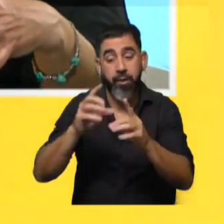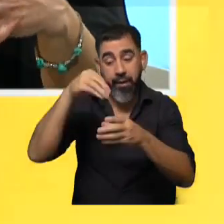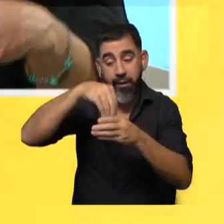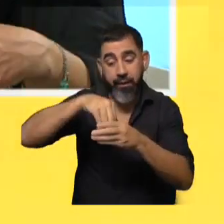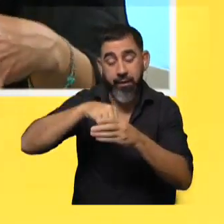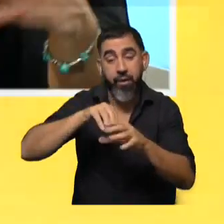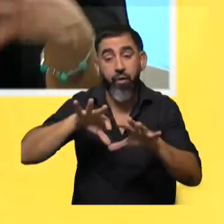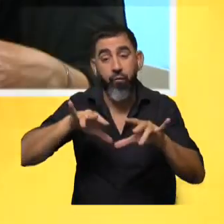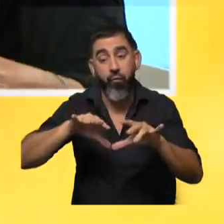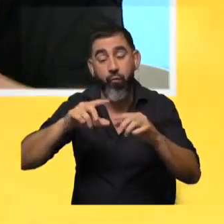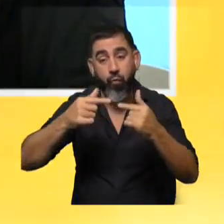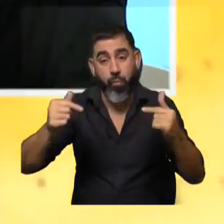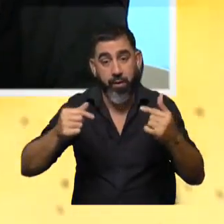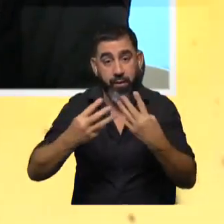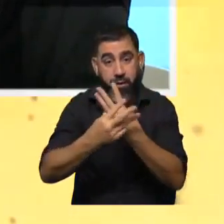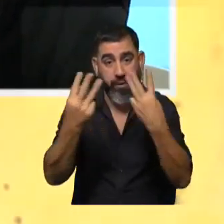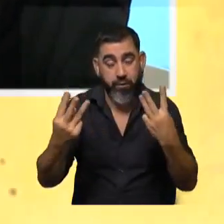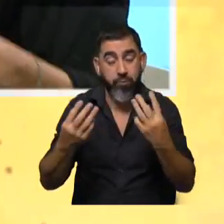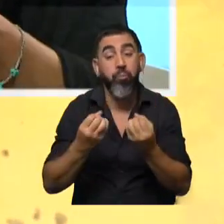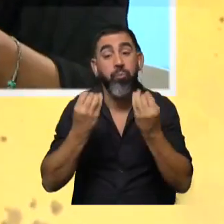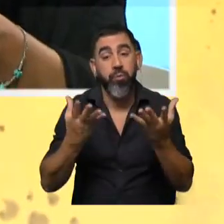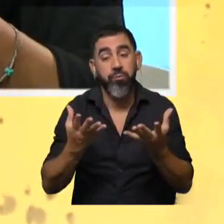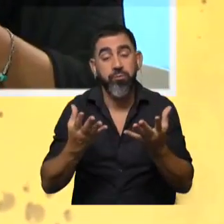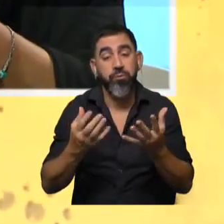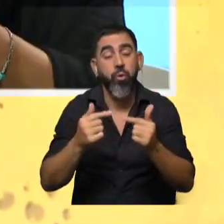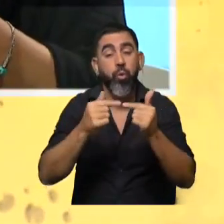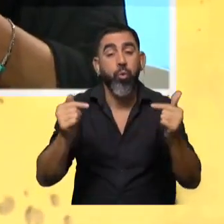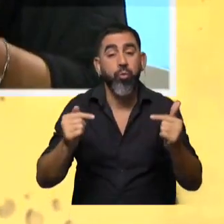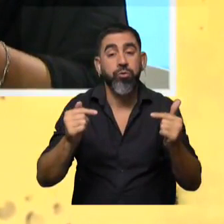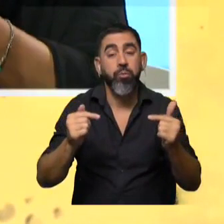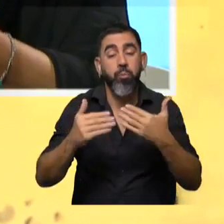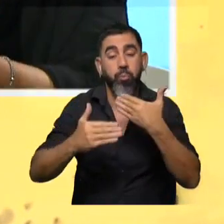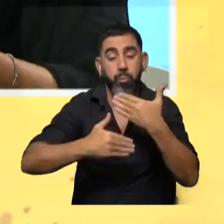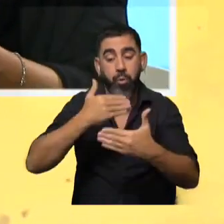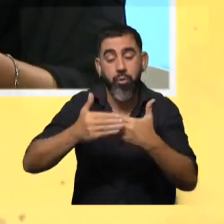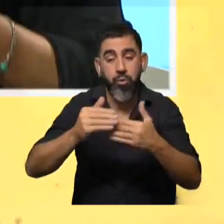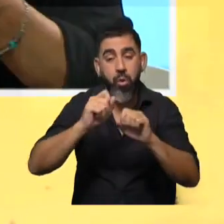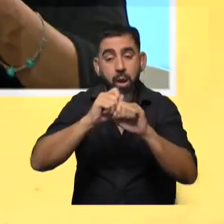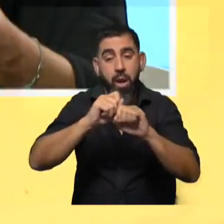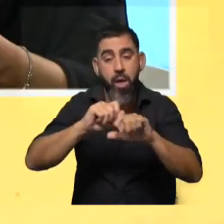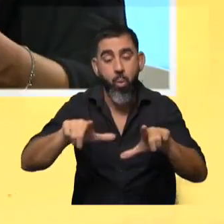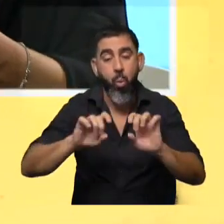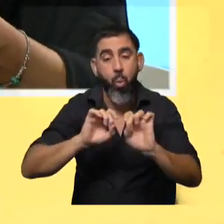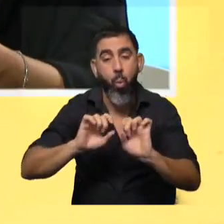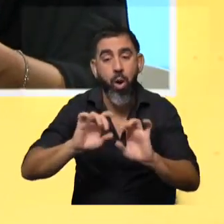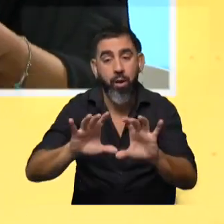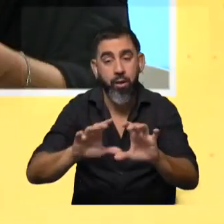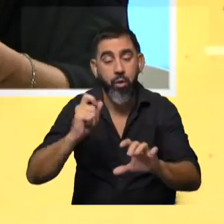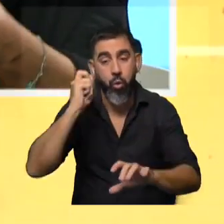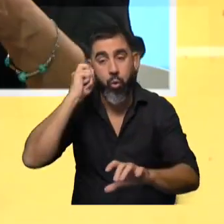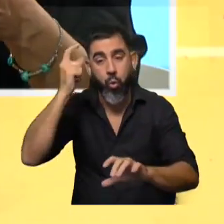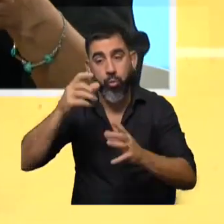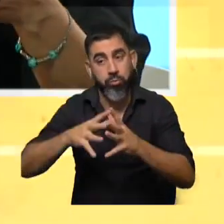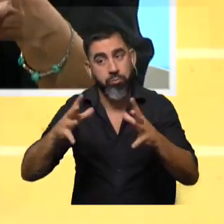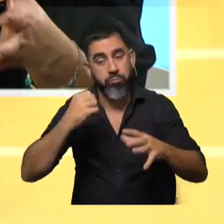de la informática o de la computación. Claro. Porque acá hay aspectos que tienen que ver con el procesamiento del lenguaje natural, que es todo un área del conocimiento